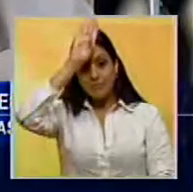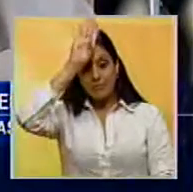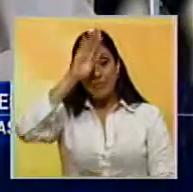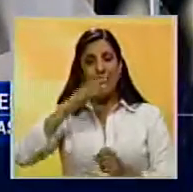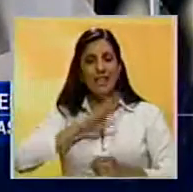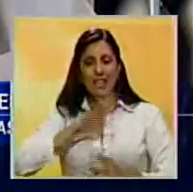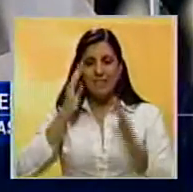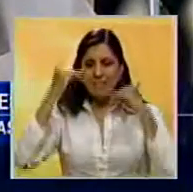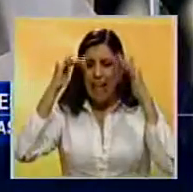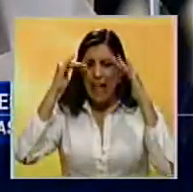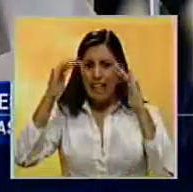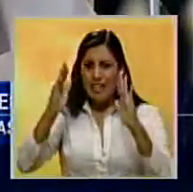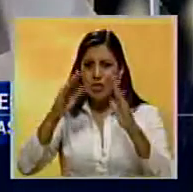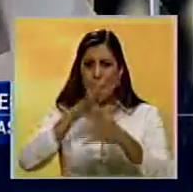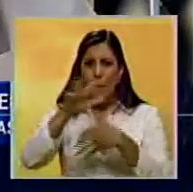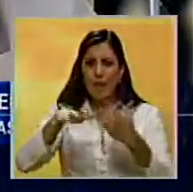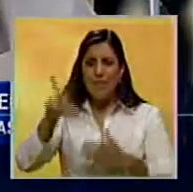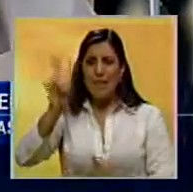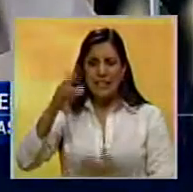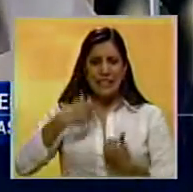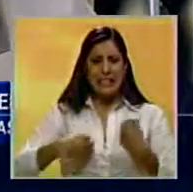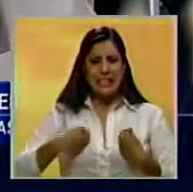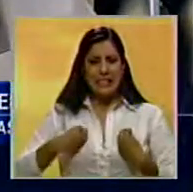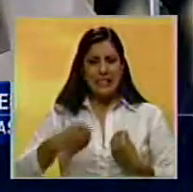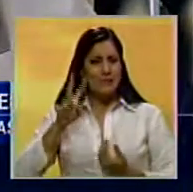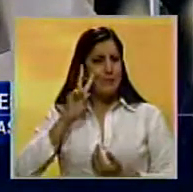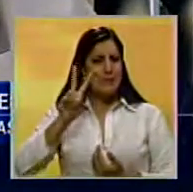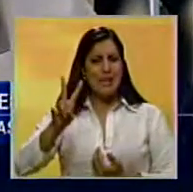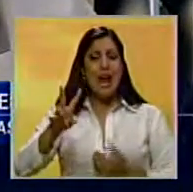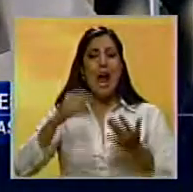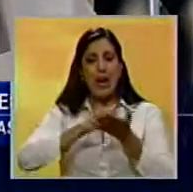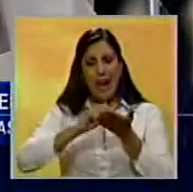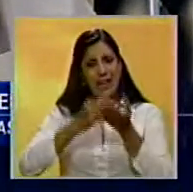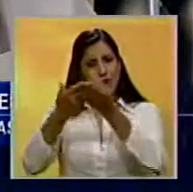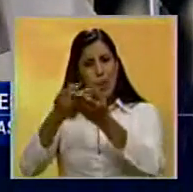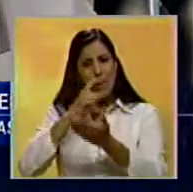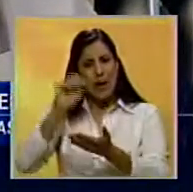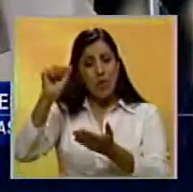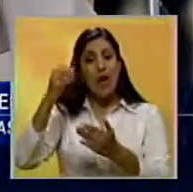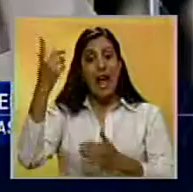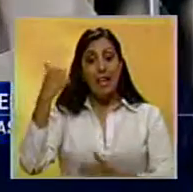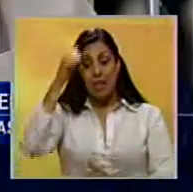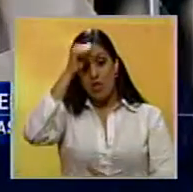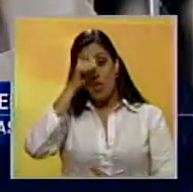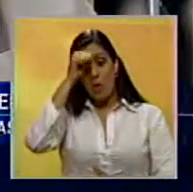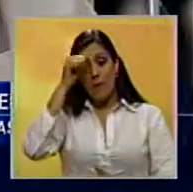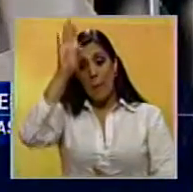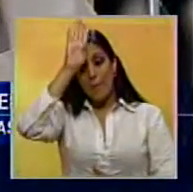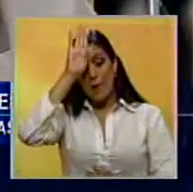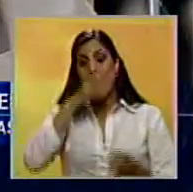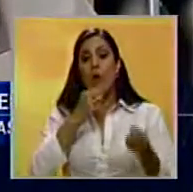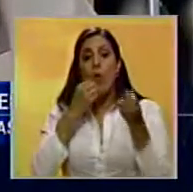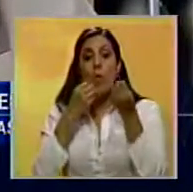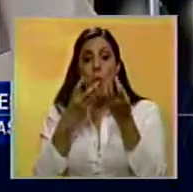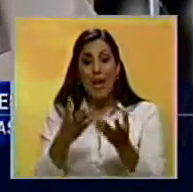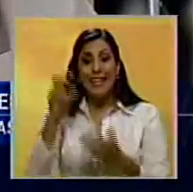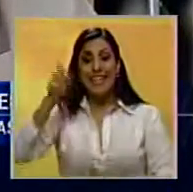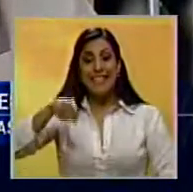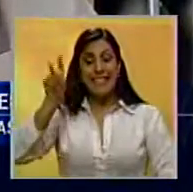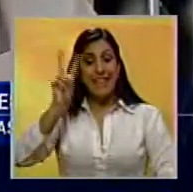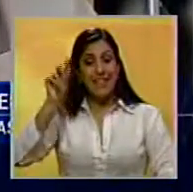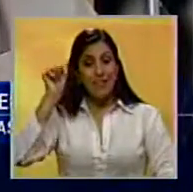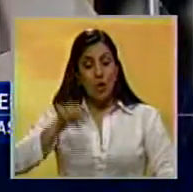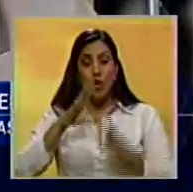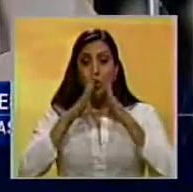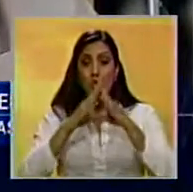sigue con mucha atención la situación en venezuela recordó que durante el domingo de pascua el papá francisco dijo que es necesario que en venezuela